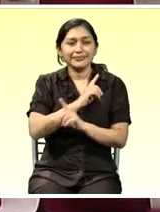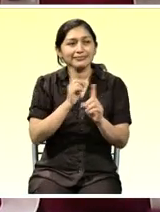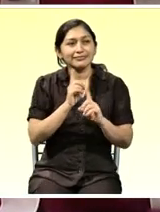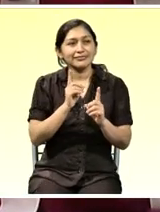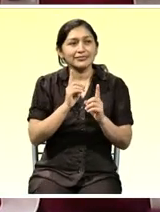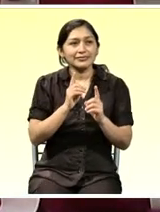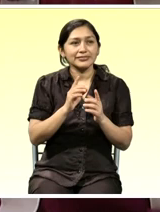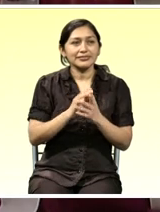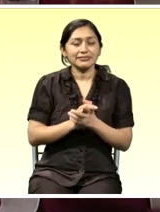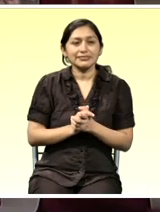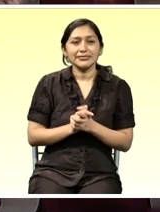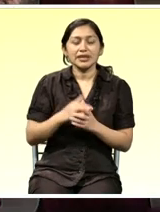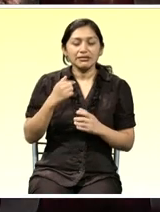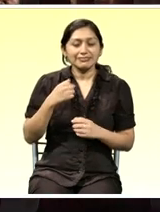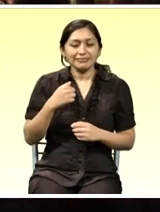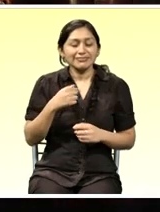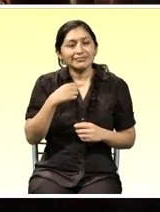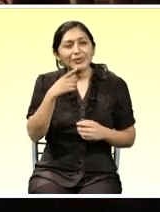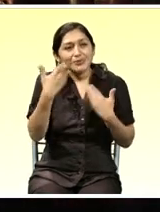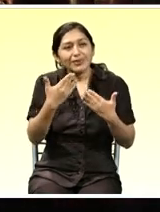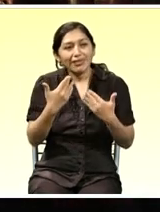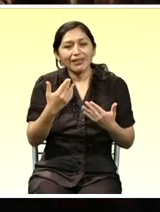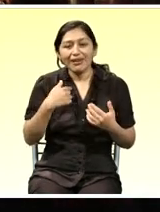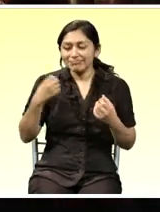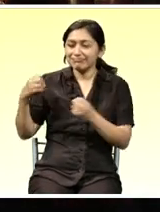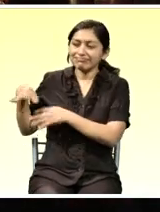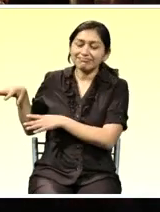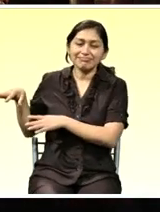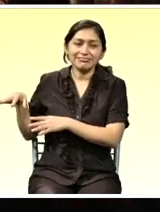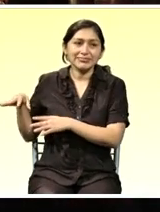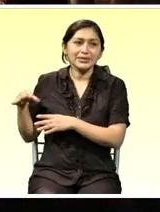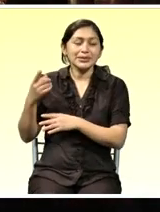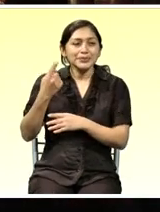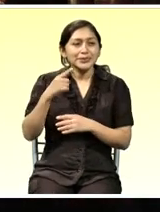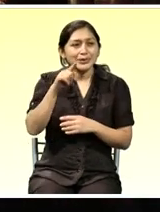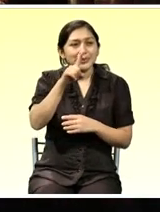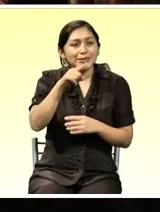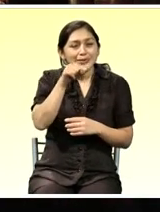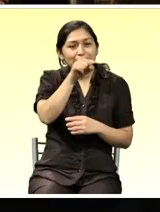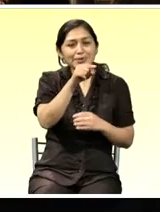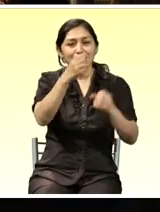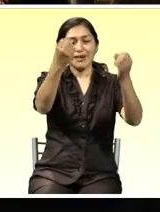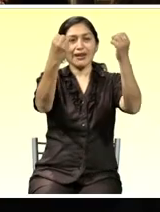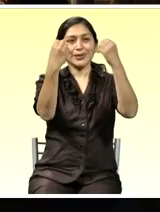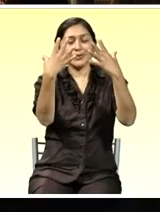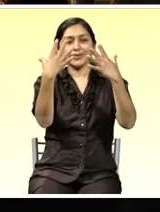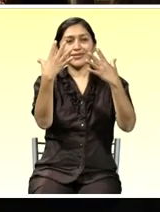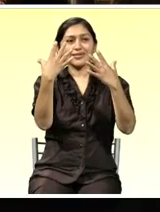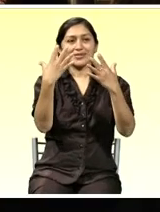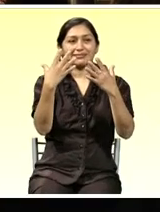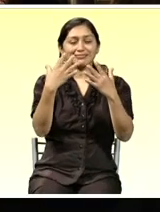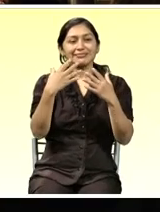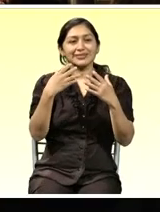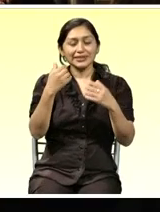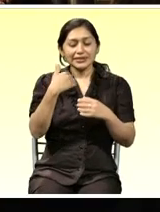retirado tus luces, pero veo que tu gracia no me ha abandonado. Oigo que me